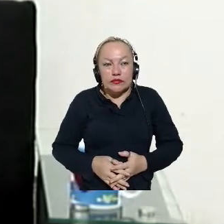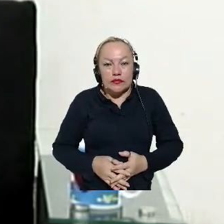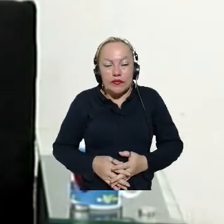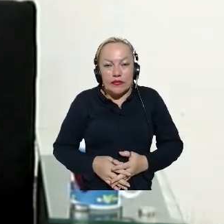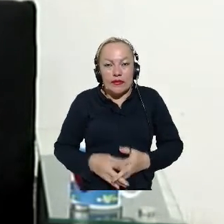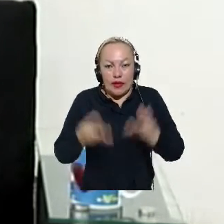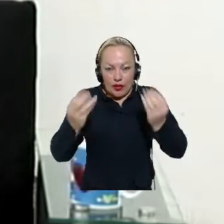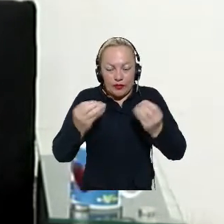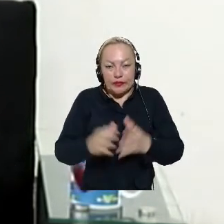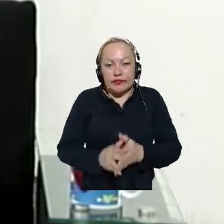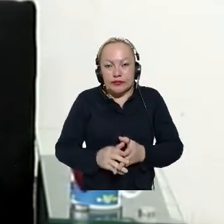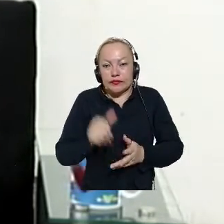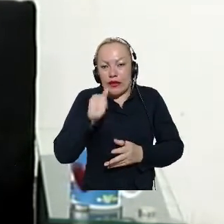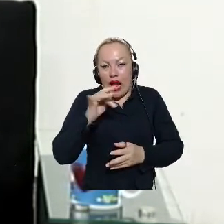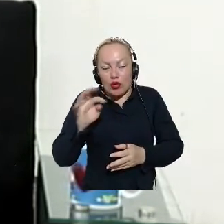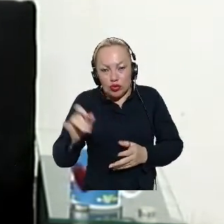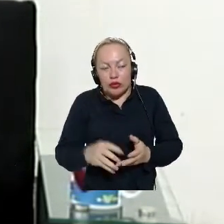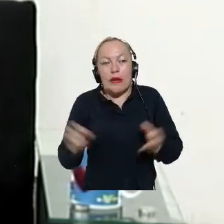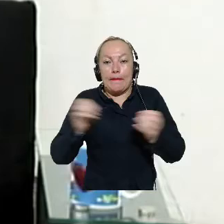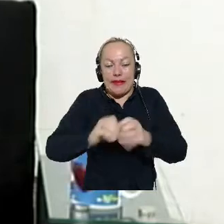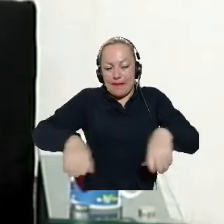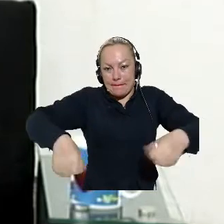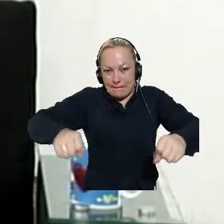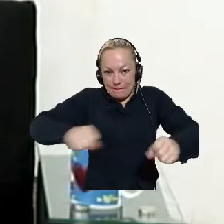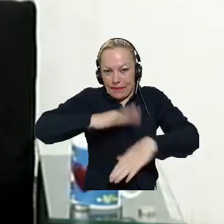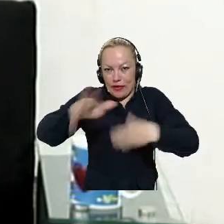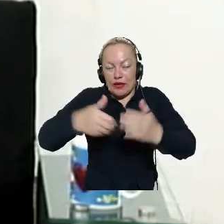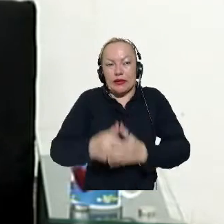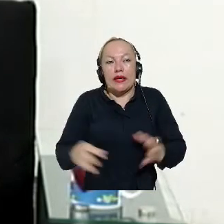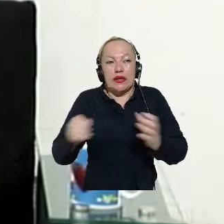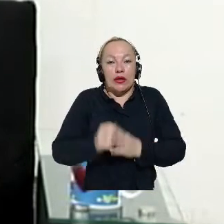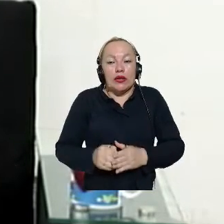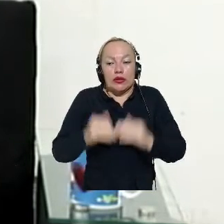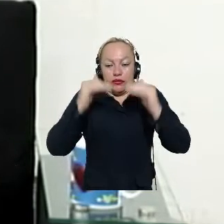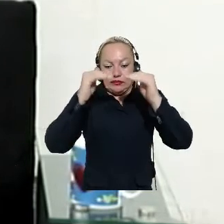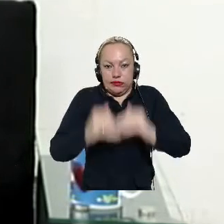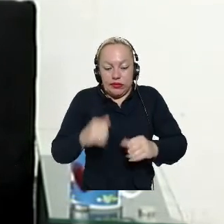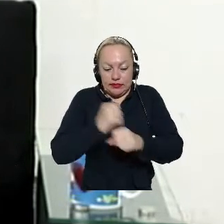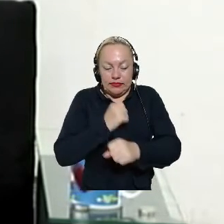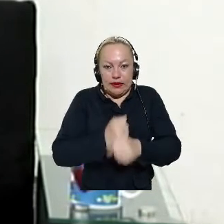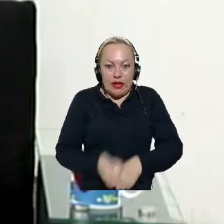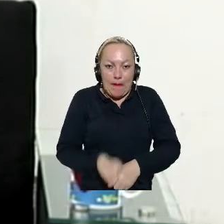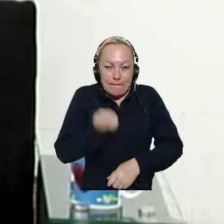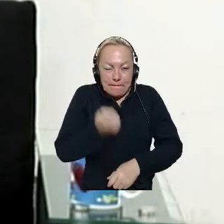vehículos autos como vehículos como motocicletas. Motos. Entonces, una baja producción